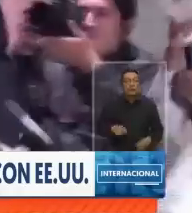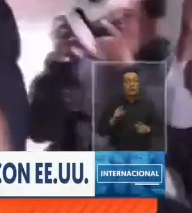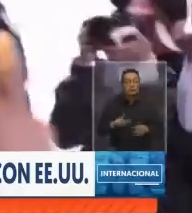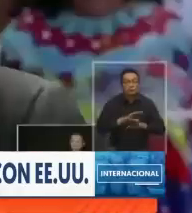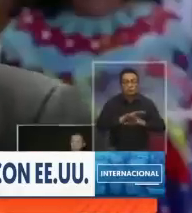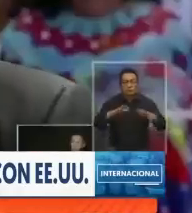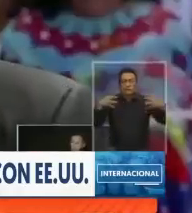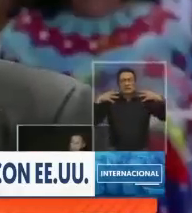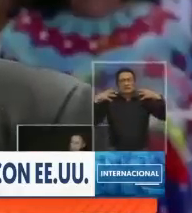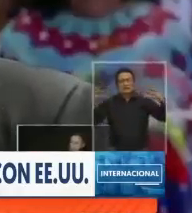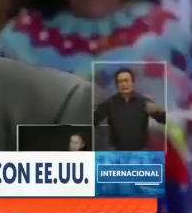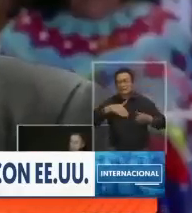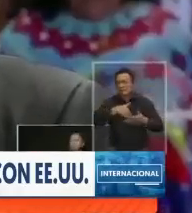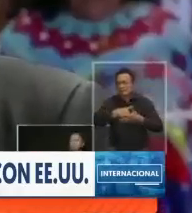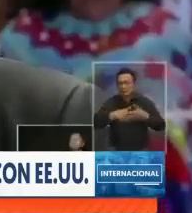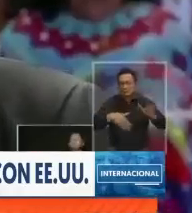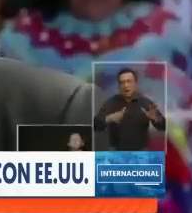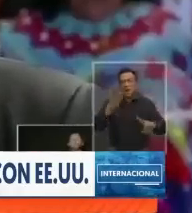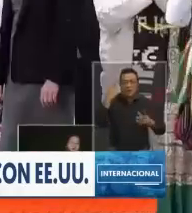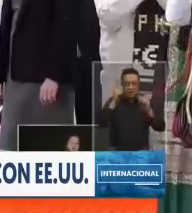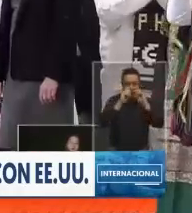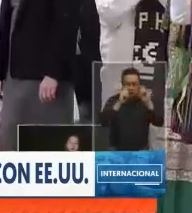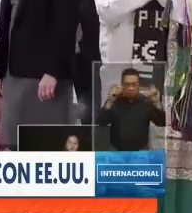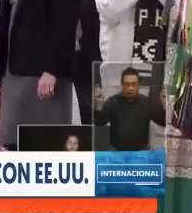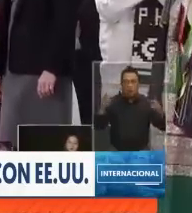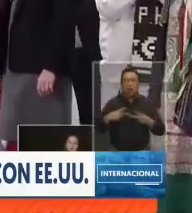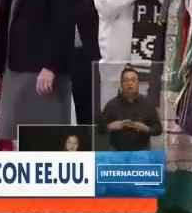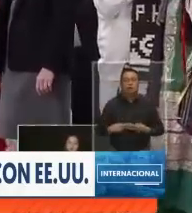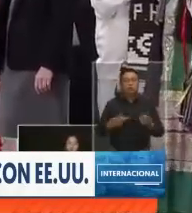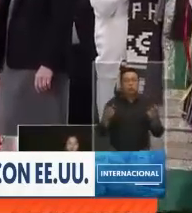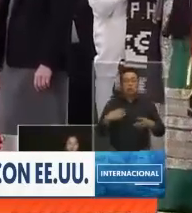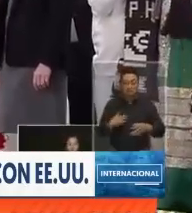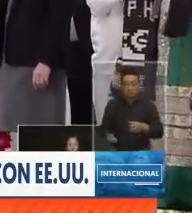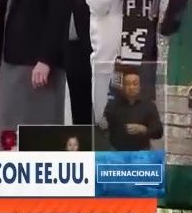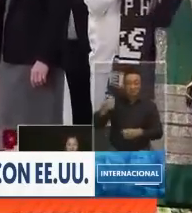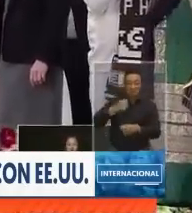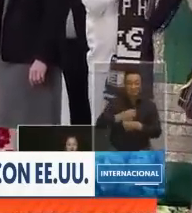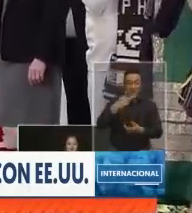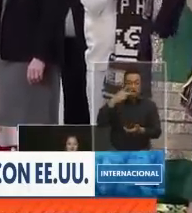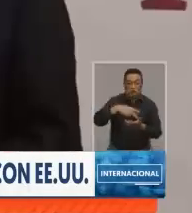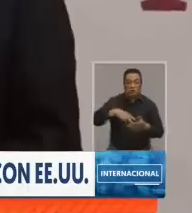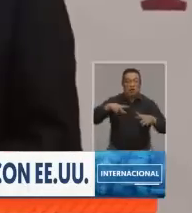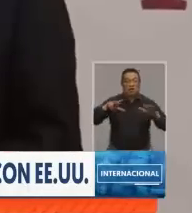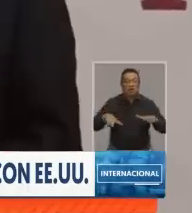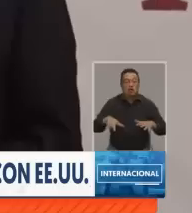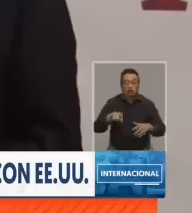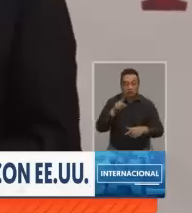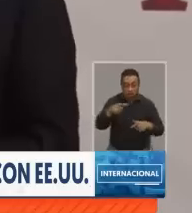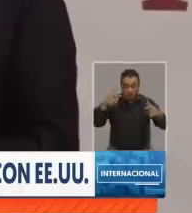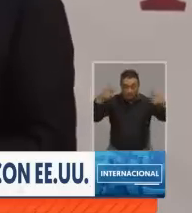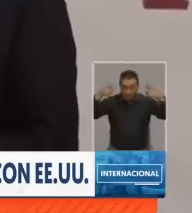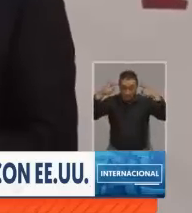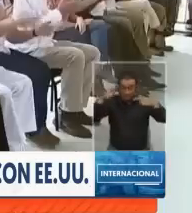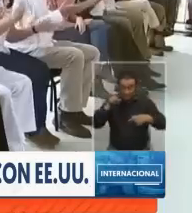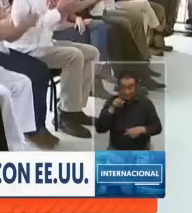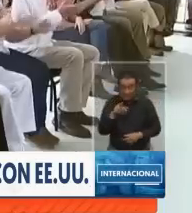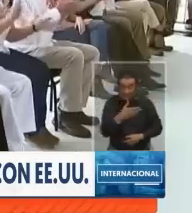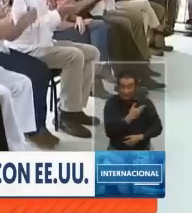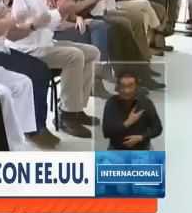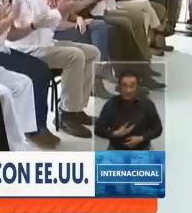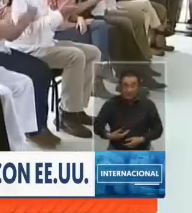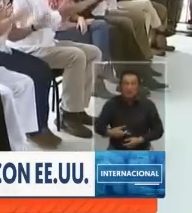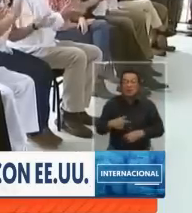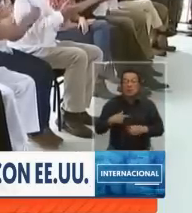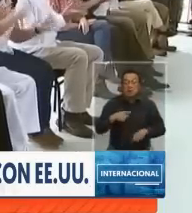cuando López Obrador se encontraba en campaña política para llegar a la presidencia entonces hizo la promesa de que se vendería este vehículo al que